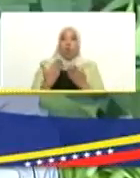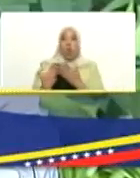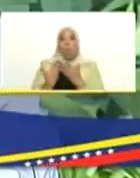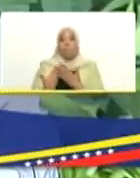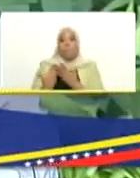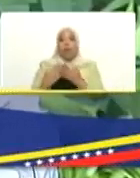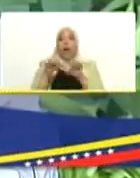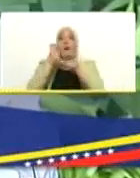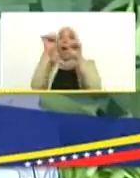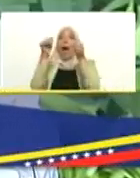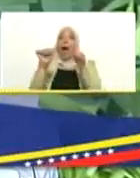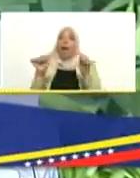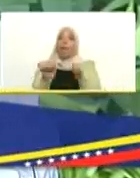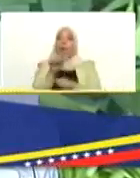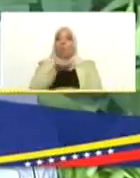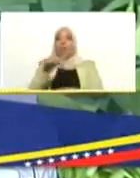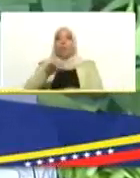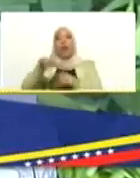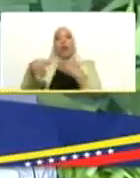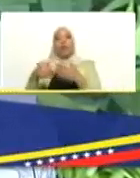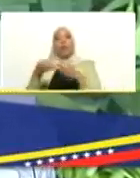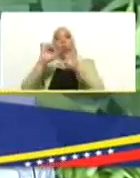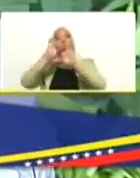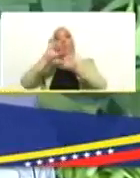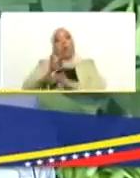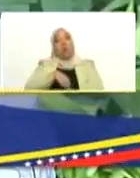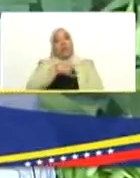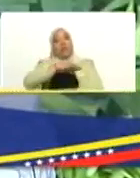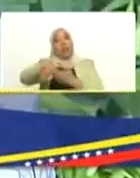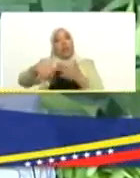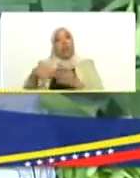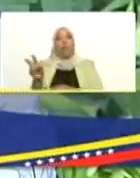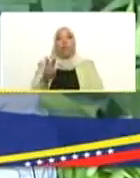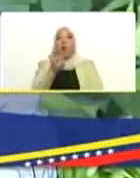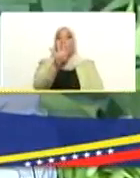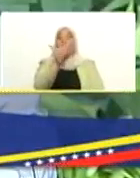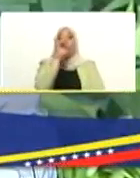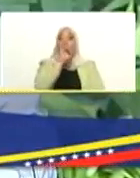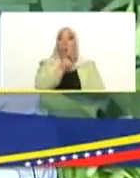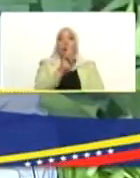artísticos de todas las universidades del país. Bueno,